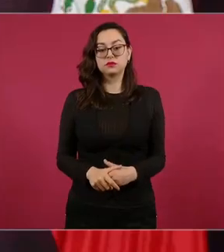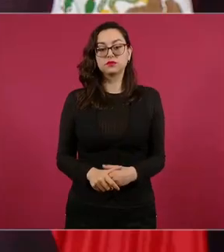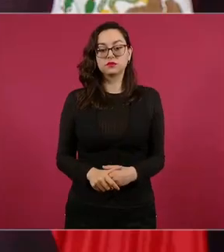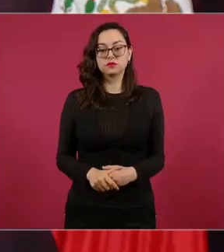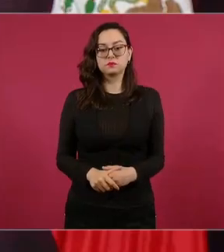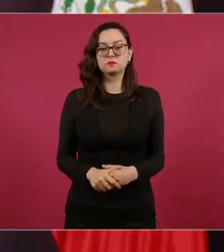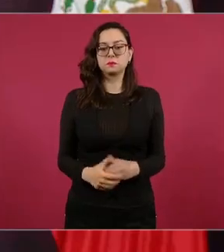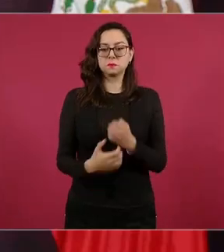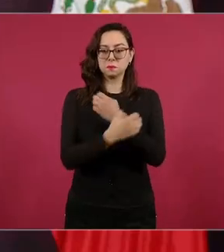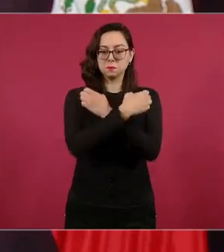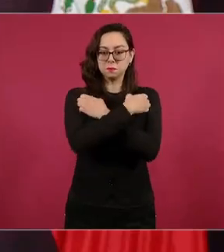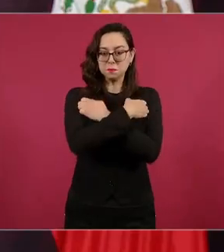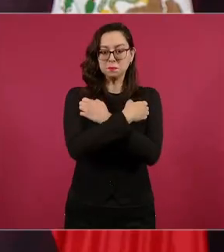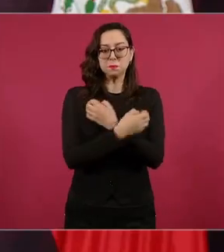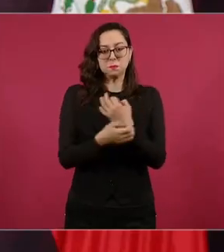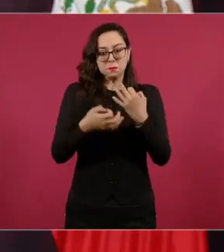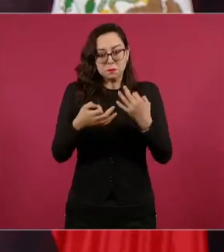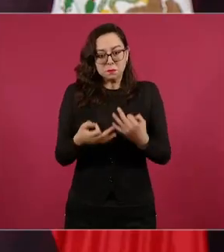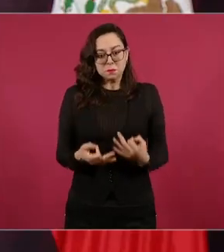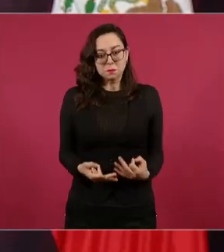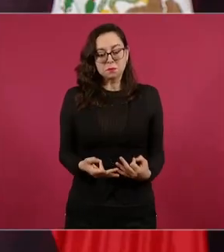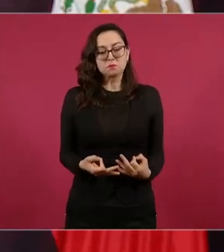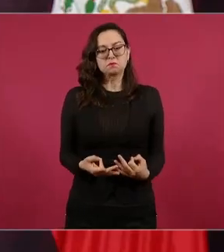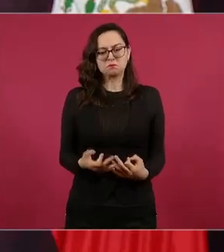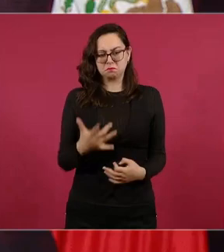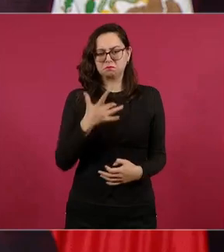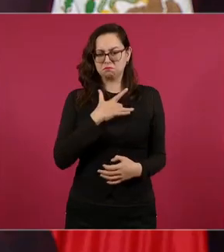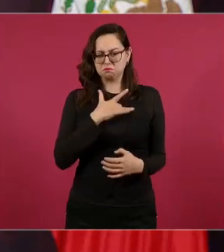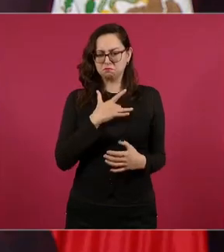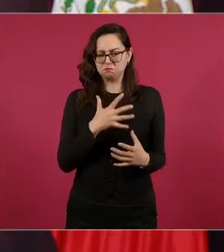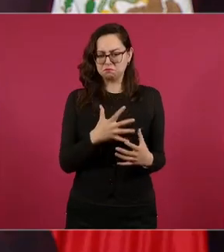educados generosos